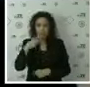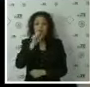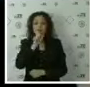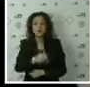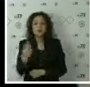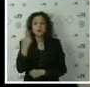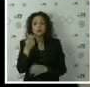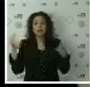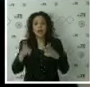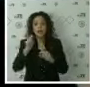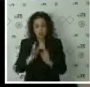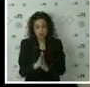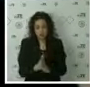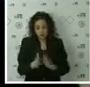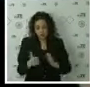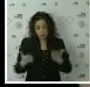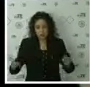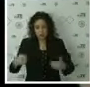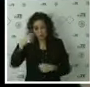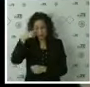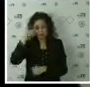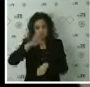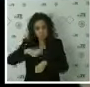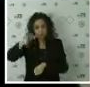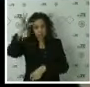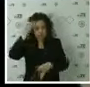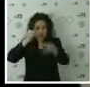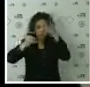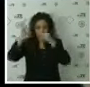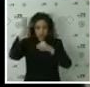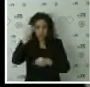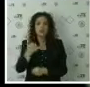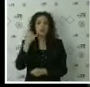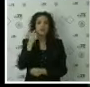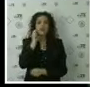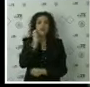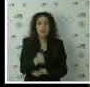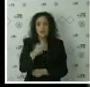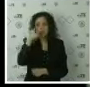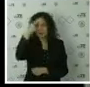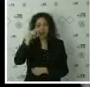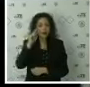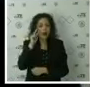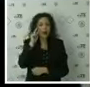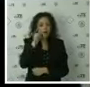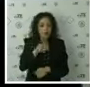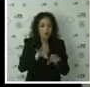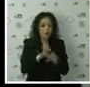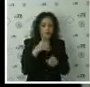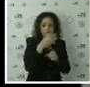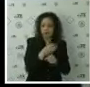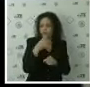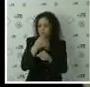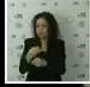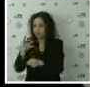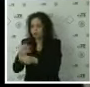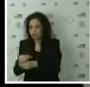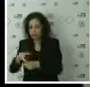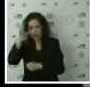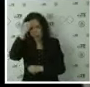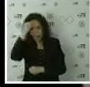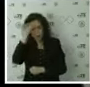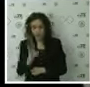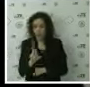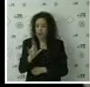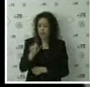nuestro conocimiento para enriquecerlo, críticos de nuestro entorno familiar para mejorarlo y fortalecerlo, y críticos